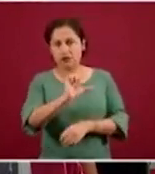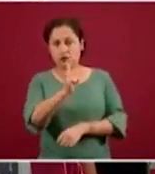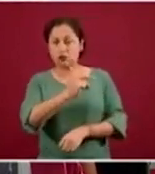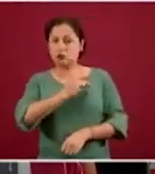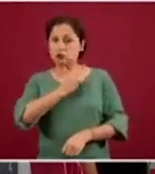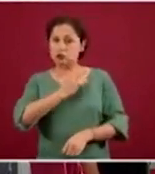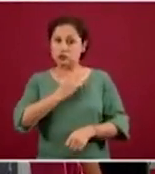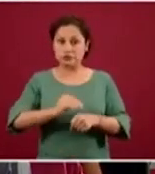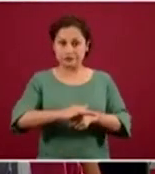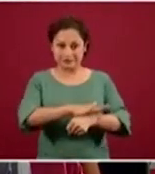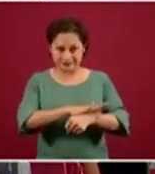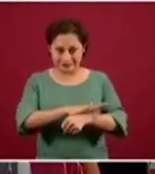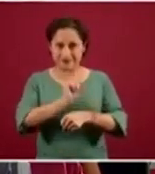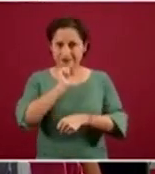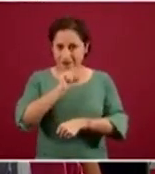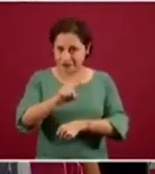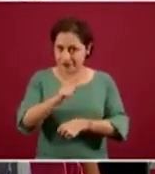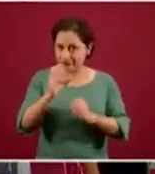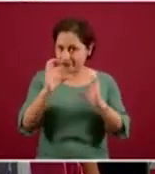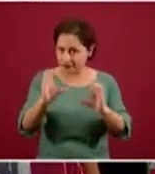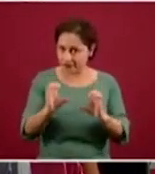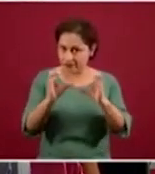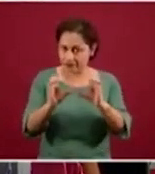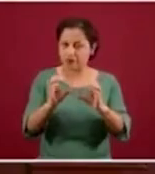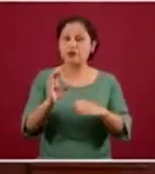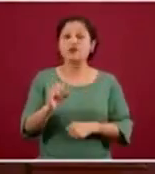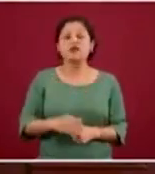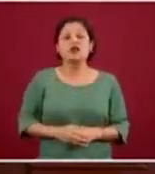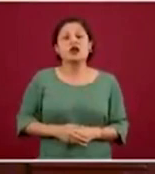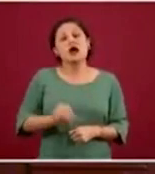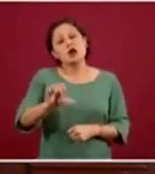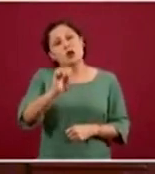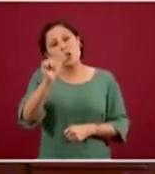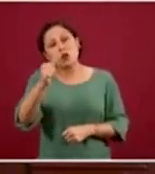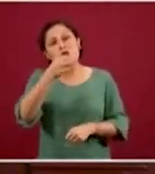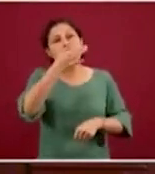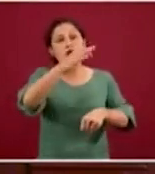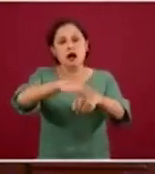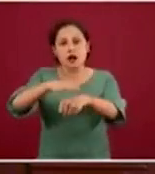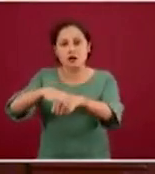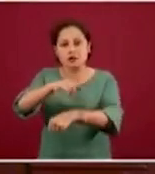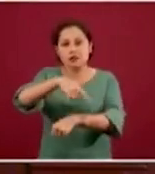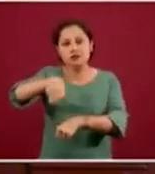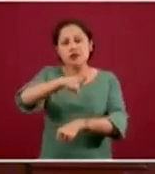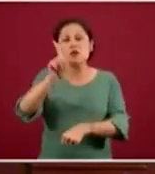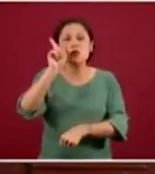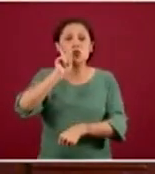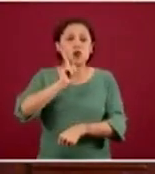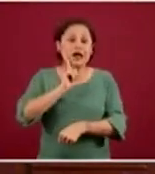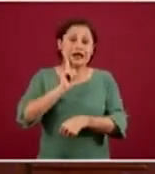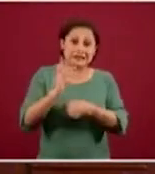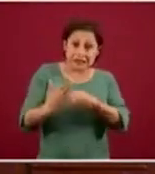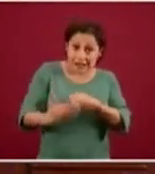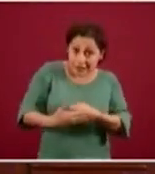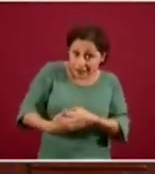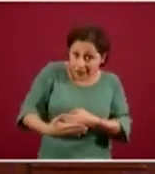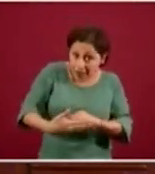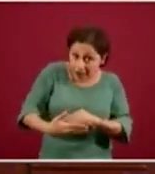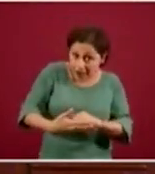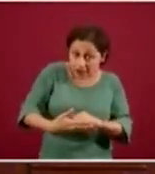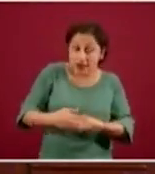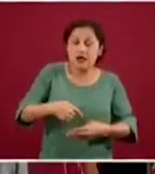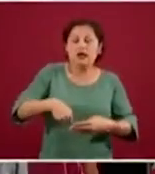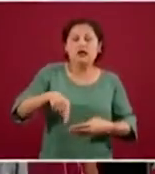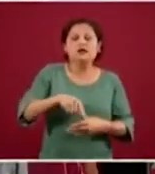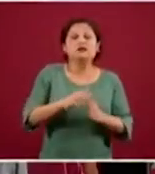Si estás embarazada, no te quedes incomunicada. Sabemos que estás en tu casa y para ello existe esta línea de